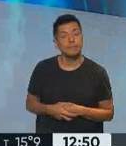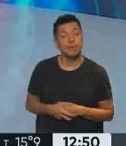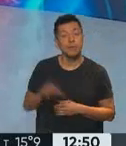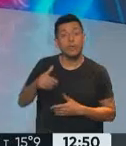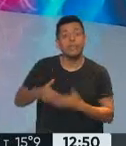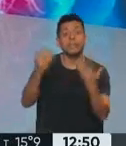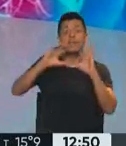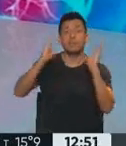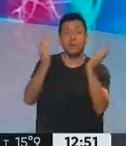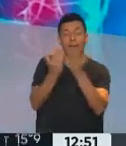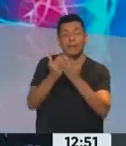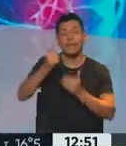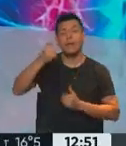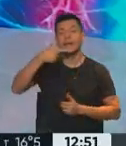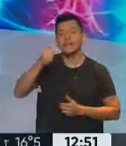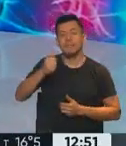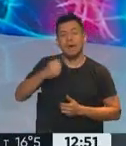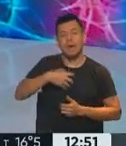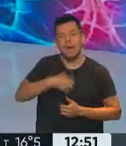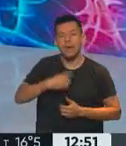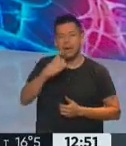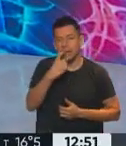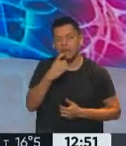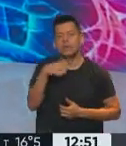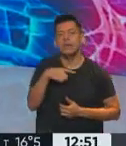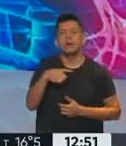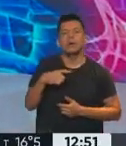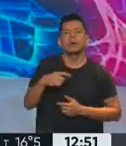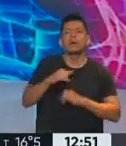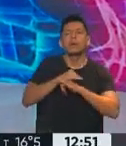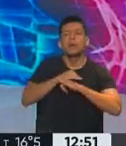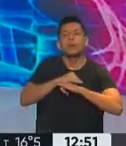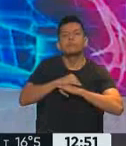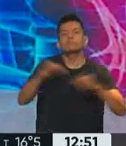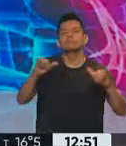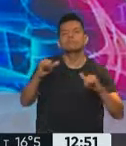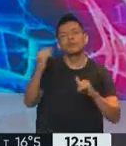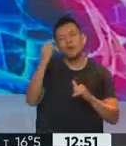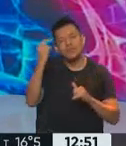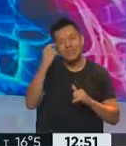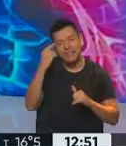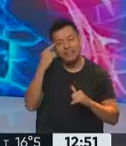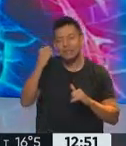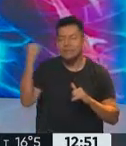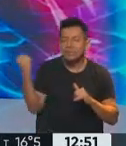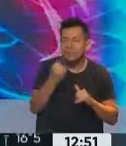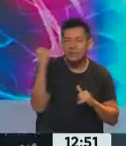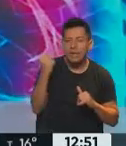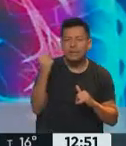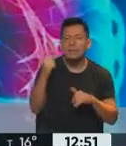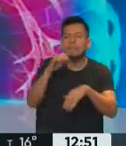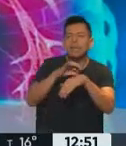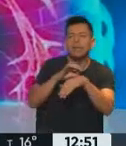Hoy es el Día Mundial del Asma, un día que tiene como objetivo concientizar sobre la importancia de un diagnóstico y